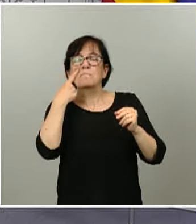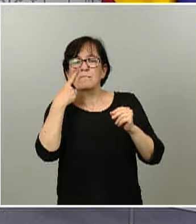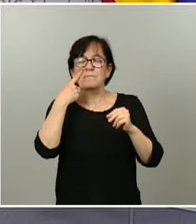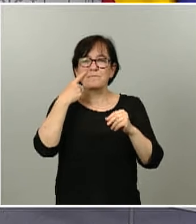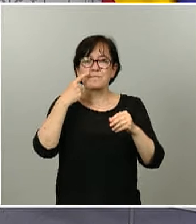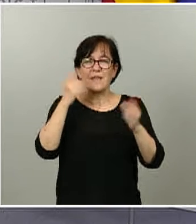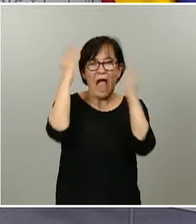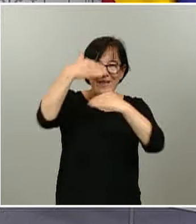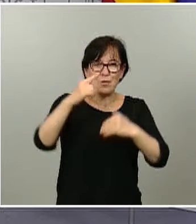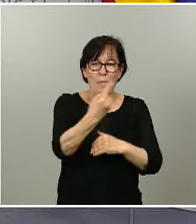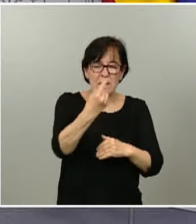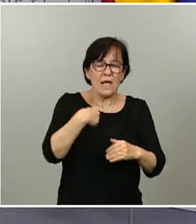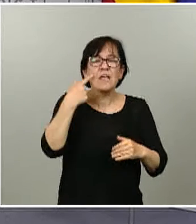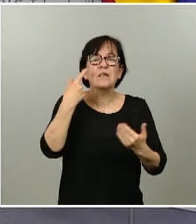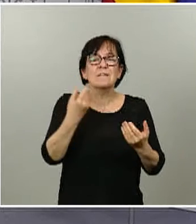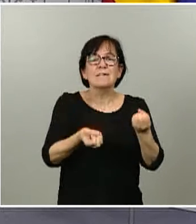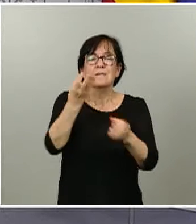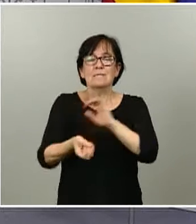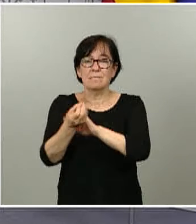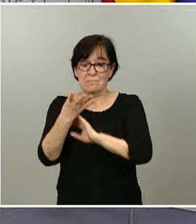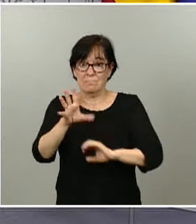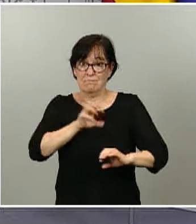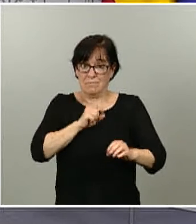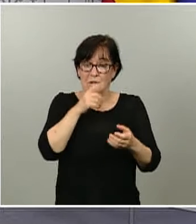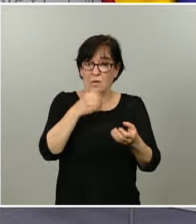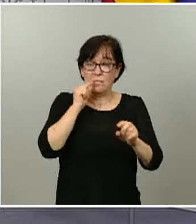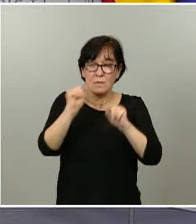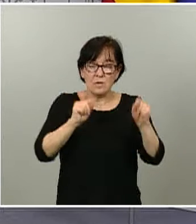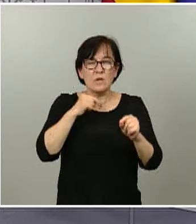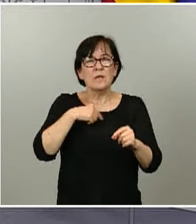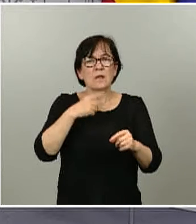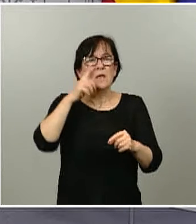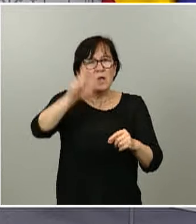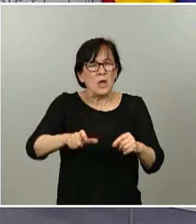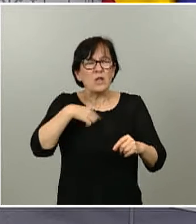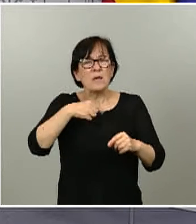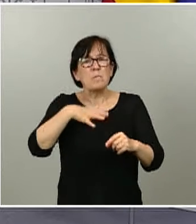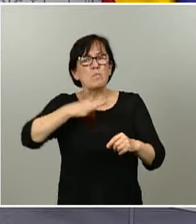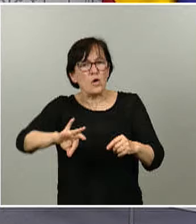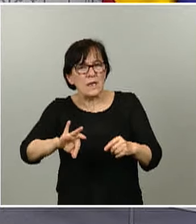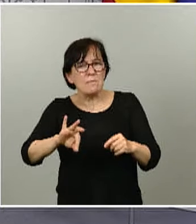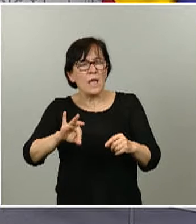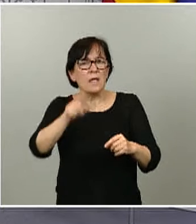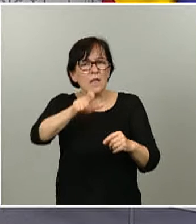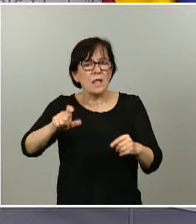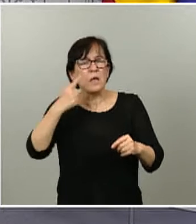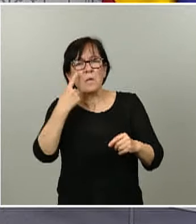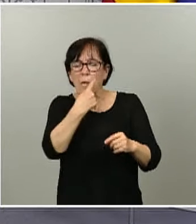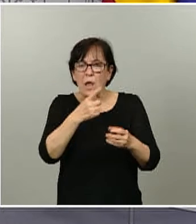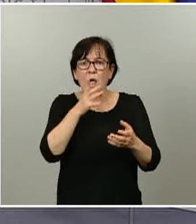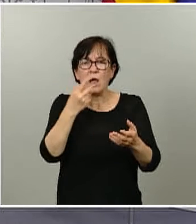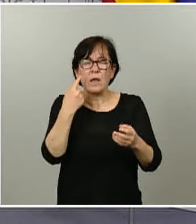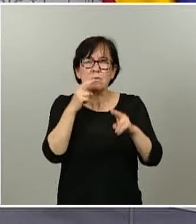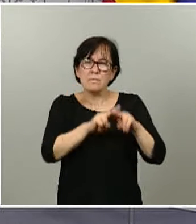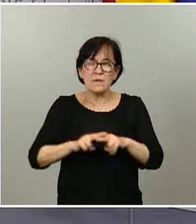Los colectivos de enfermeros se han planteado como posibles rastreadores de casos. Nos gustaría saber si el Ministerio baraja esta opción, y el Consejo General de